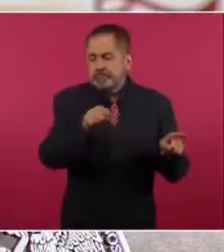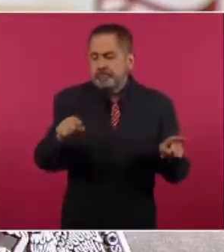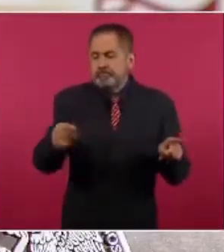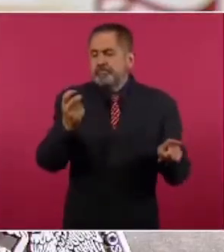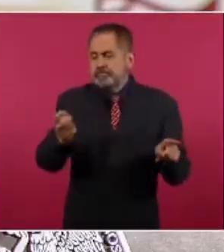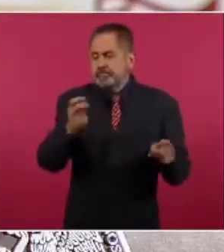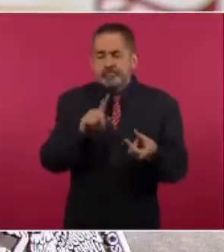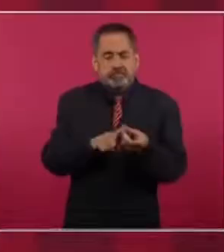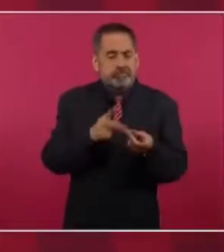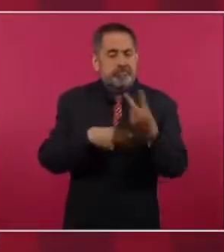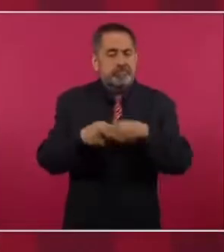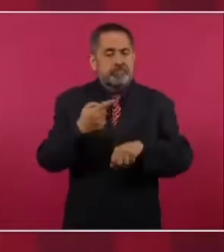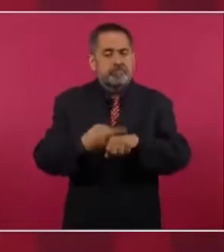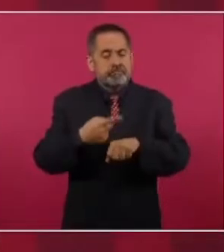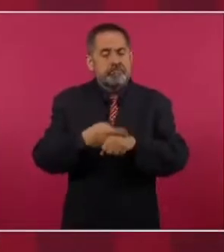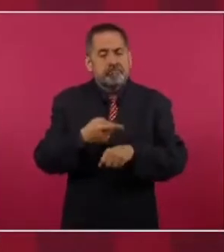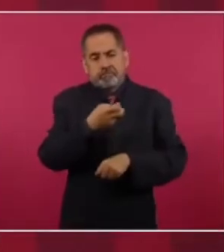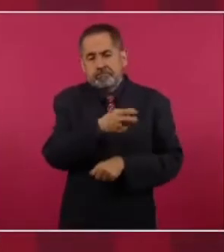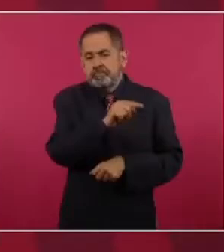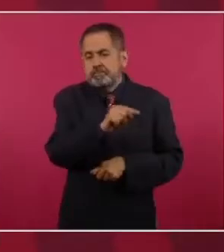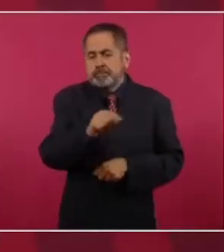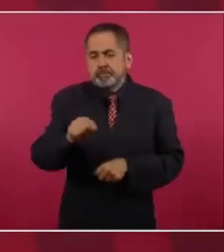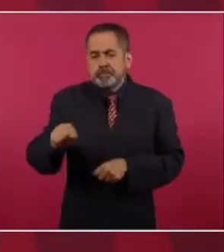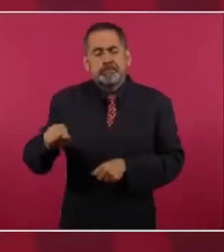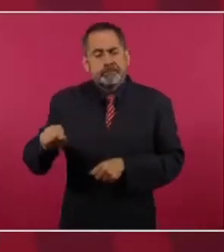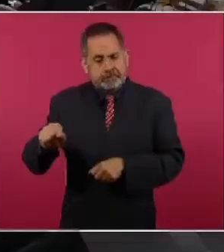está la